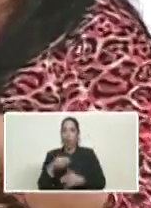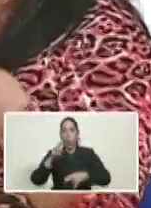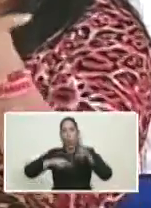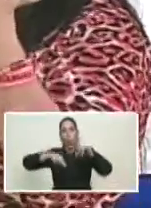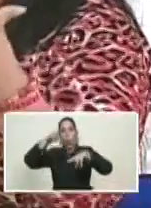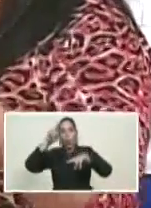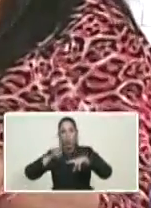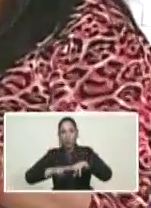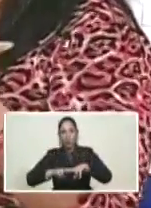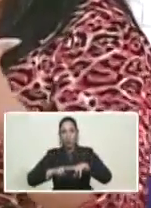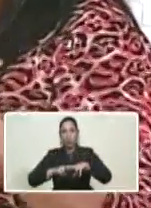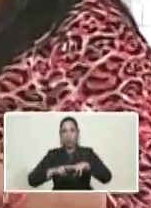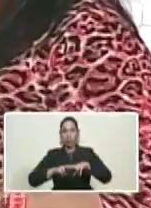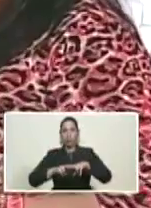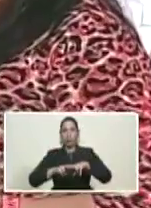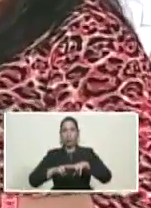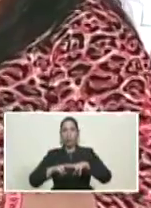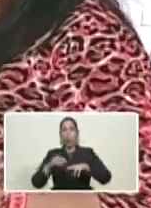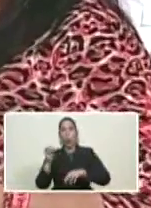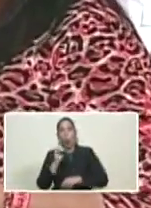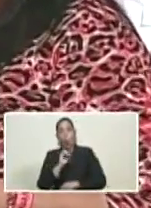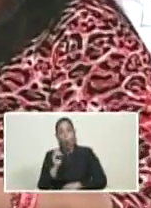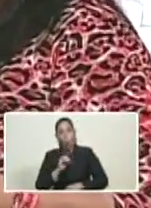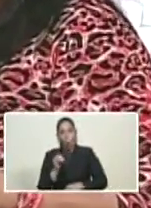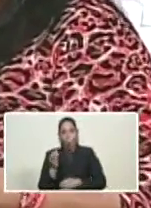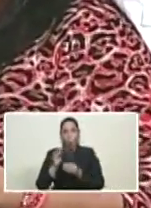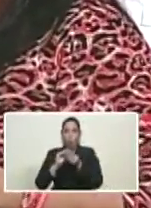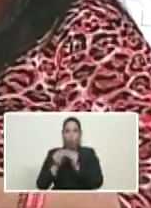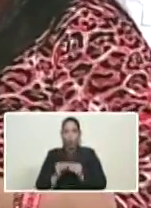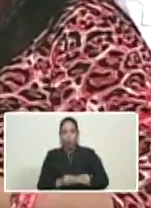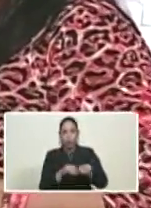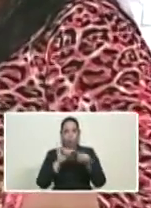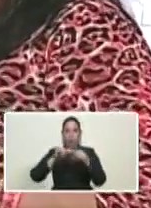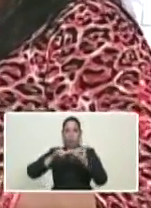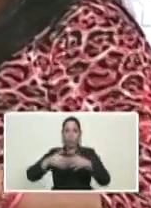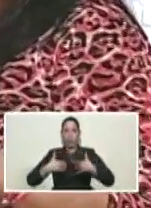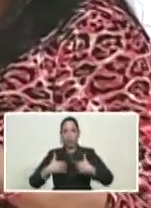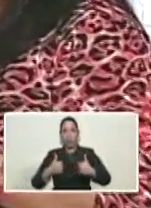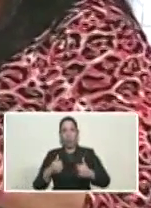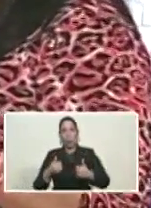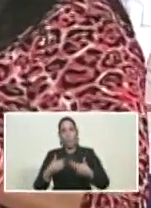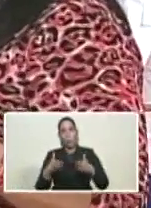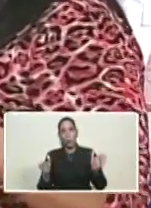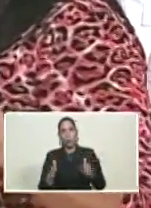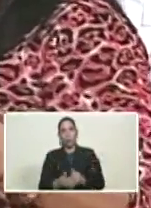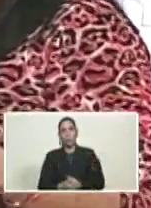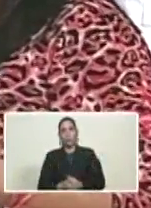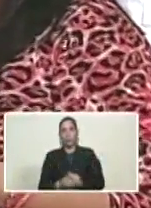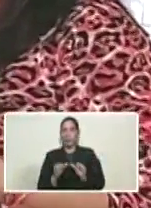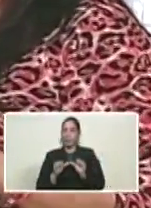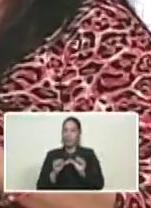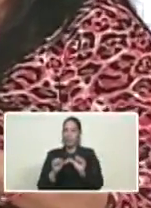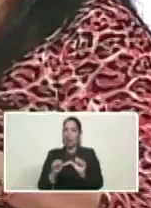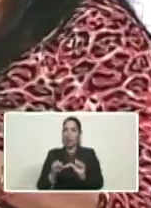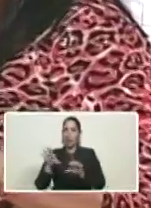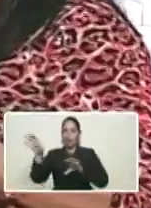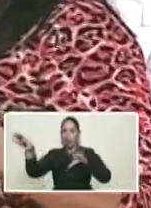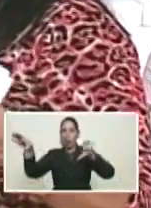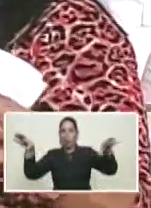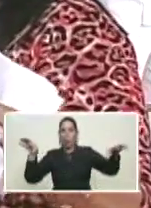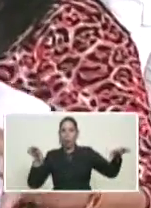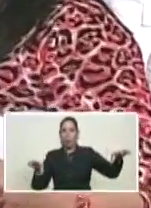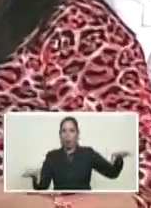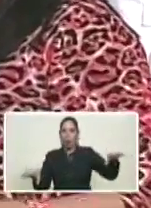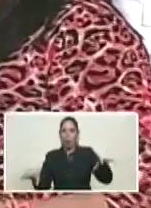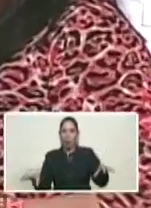o reingeniería del actual sistema único público que tenemos de salud para que no sigamos dispersados y seguir